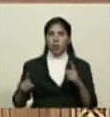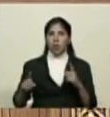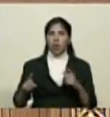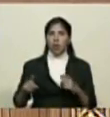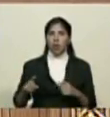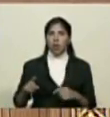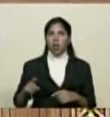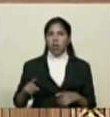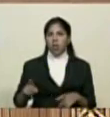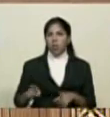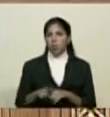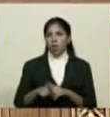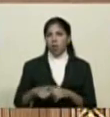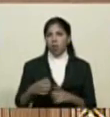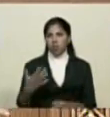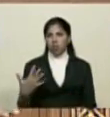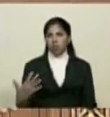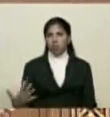fue un aguaje.